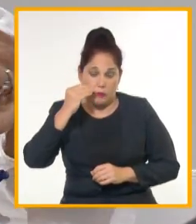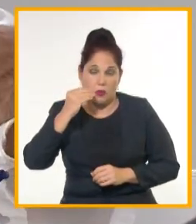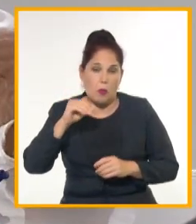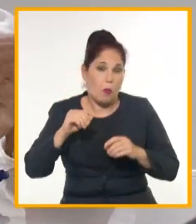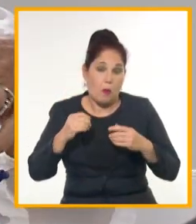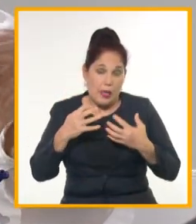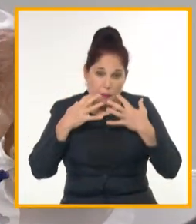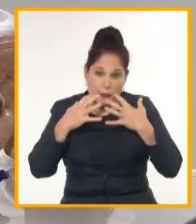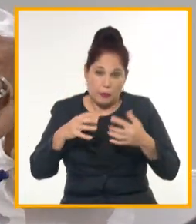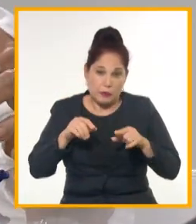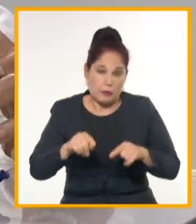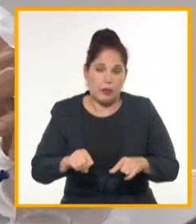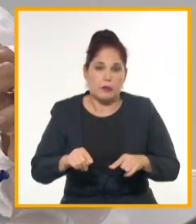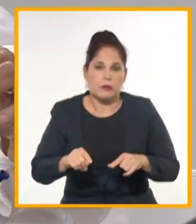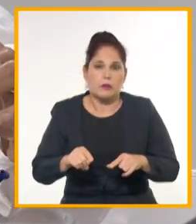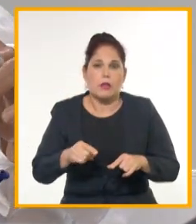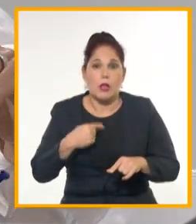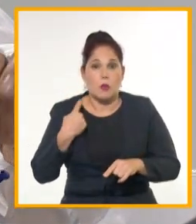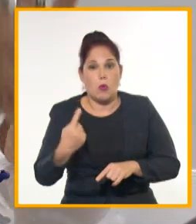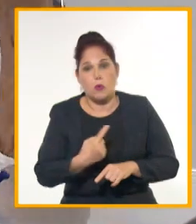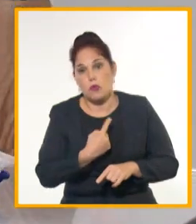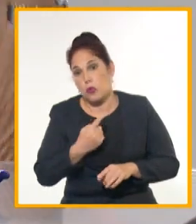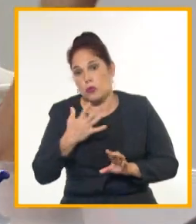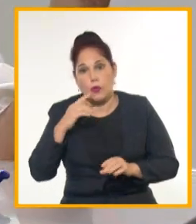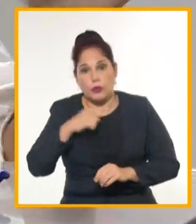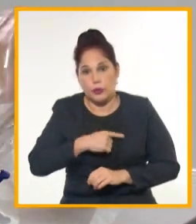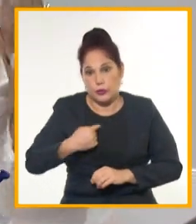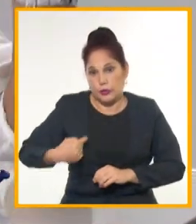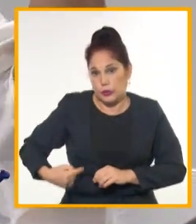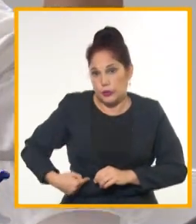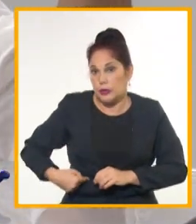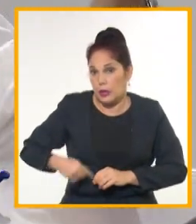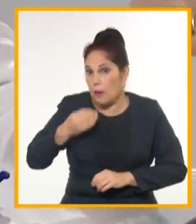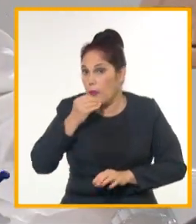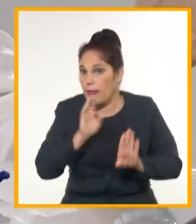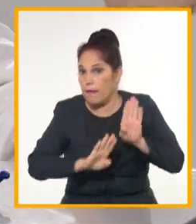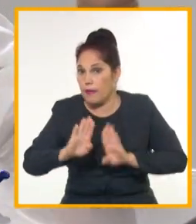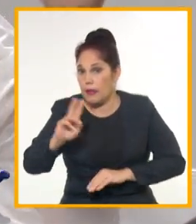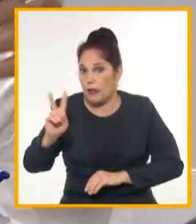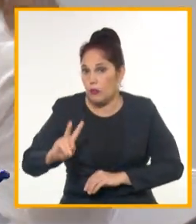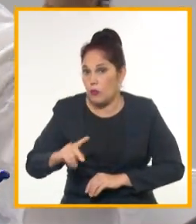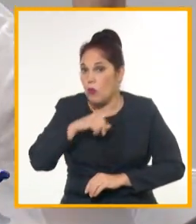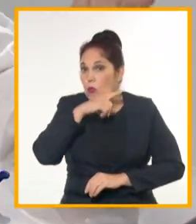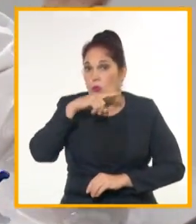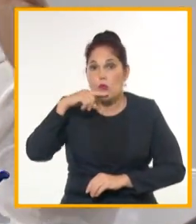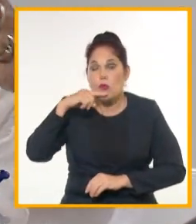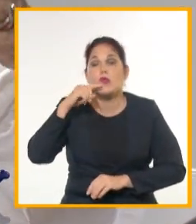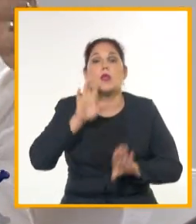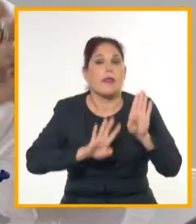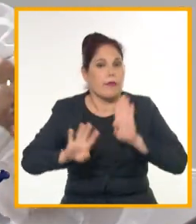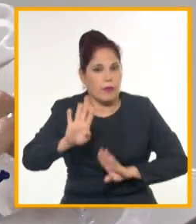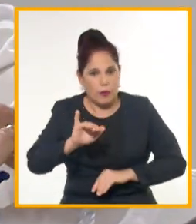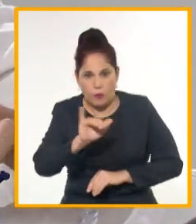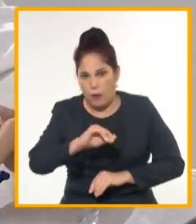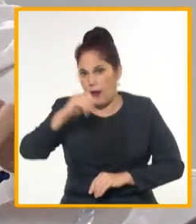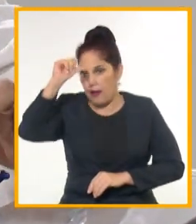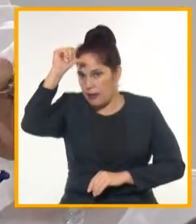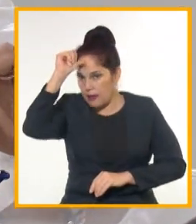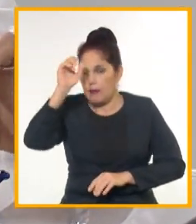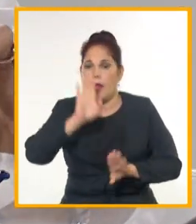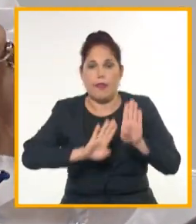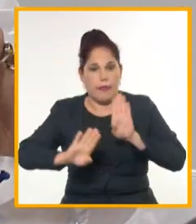estriba en la actitud que adoptarán no solamente China como países, sino Rusia, India, que también